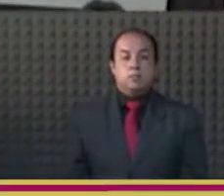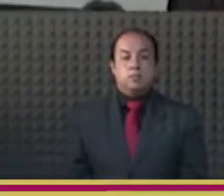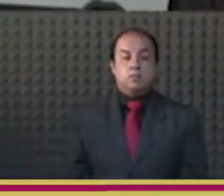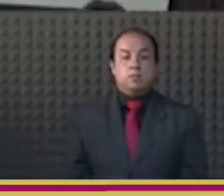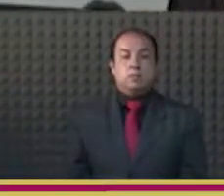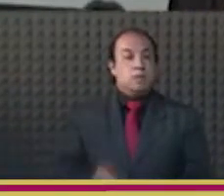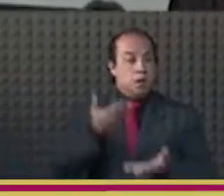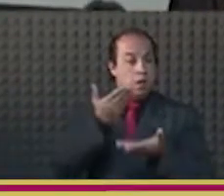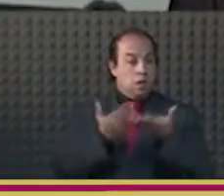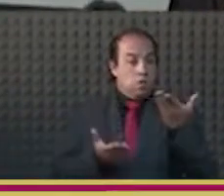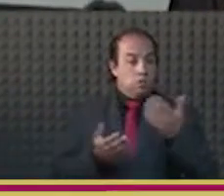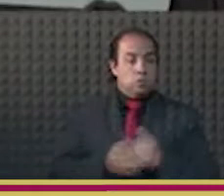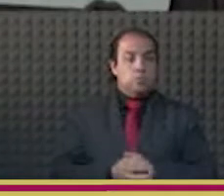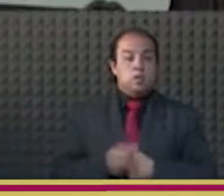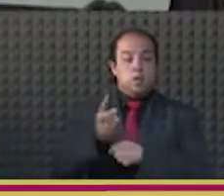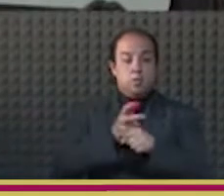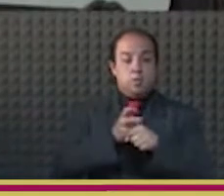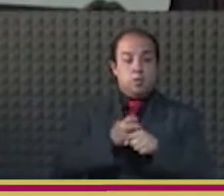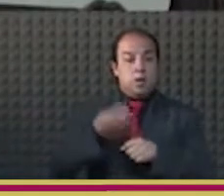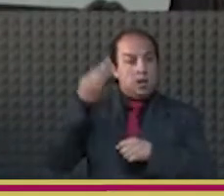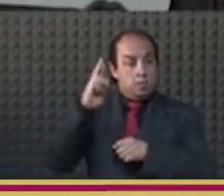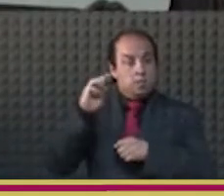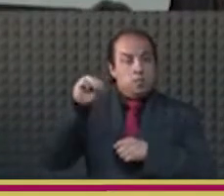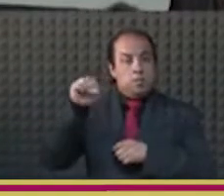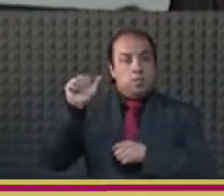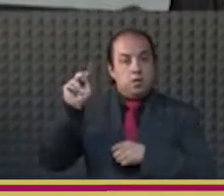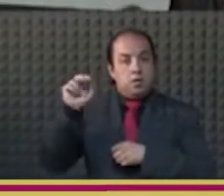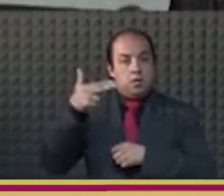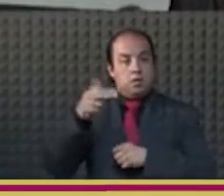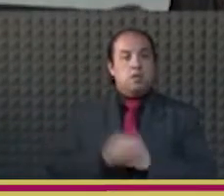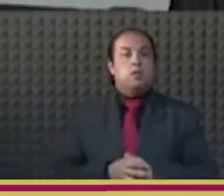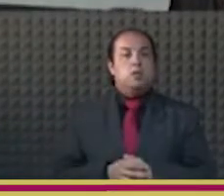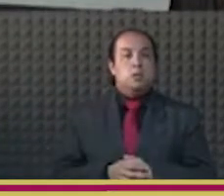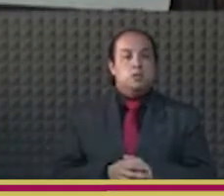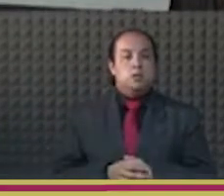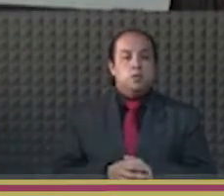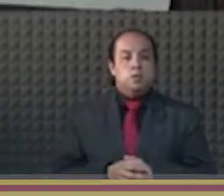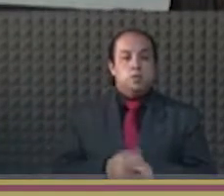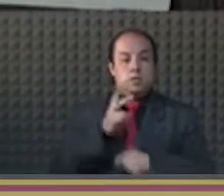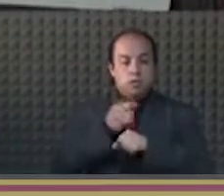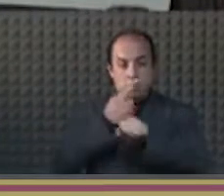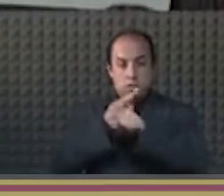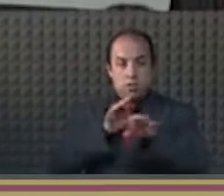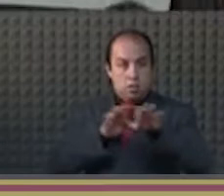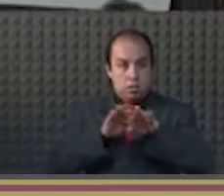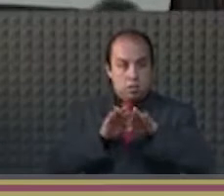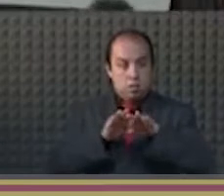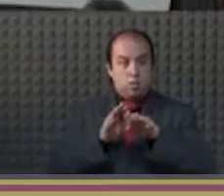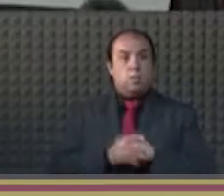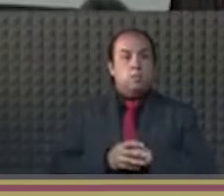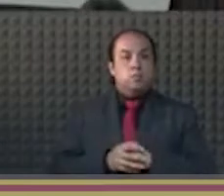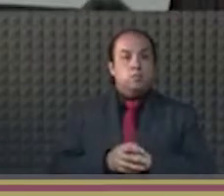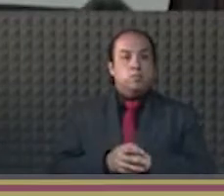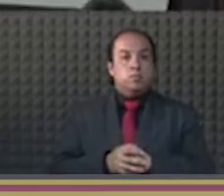A continuación, invitamos al maestro Marat Baruch Bolaños López, subsecretario de Empleo y Productividad